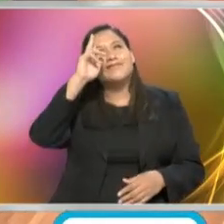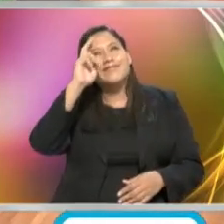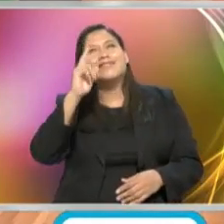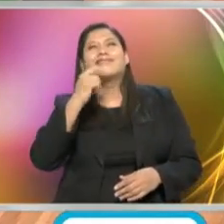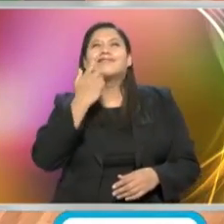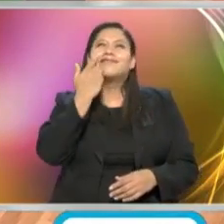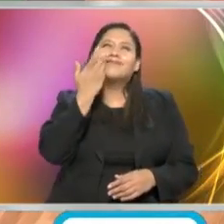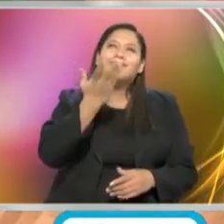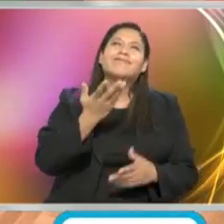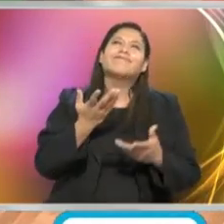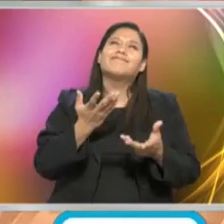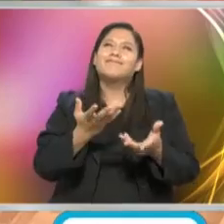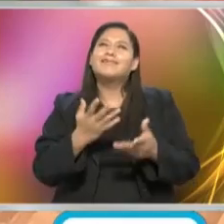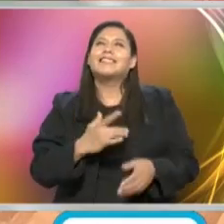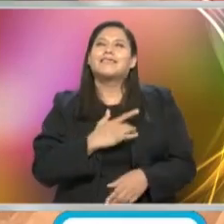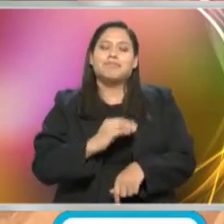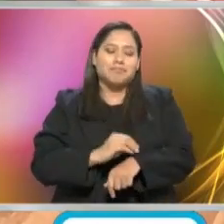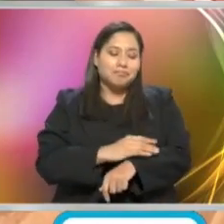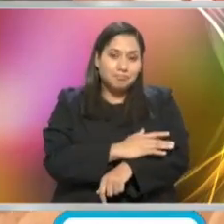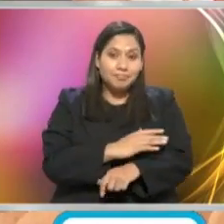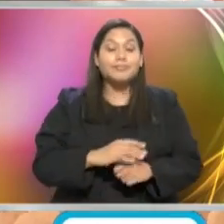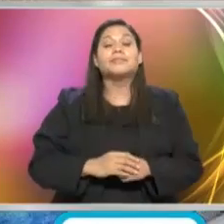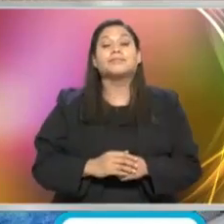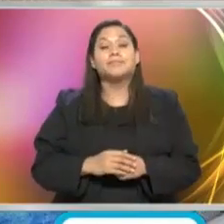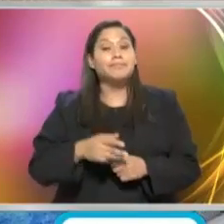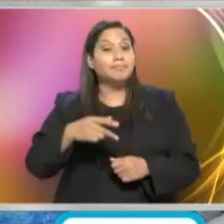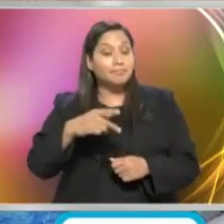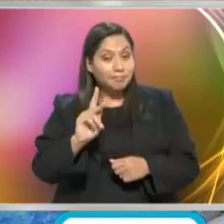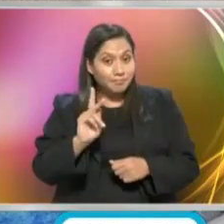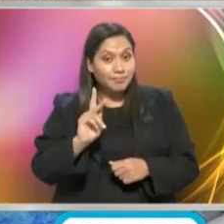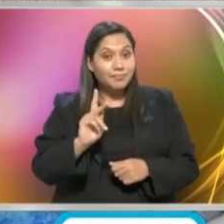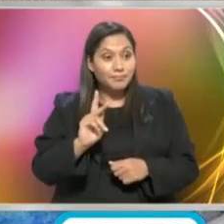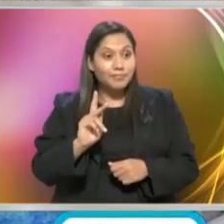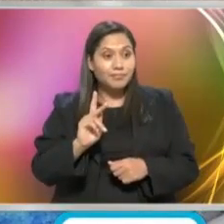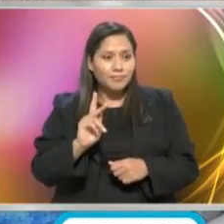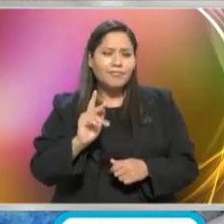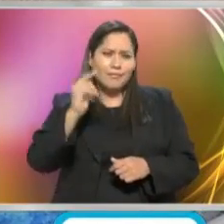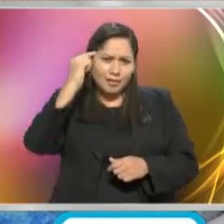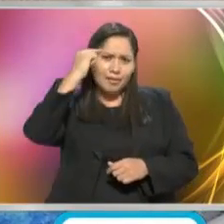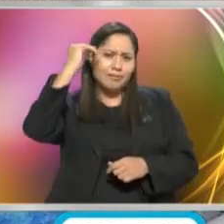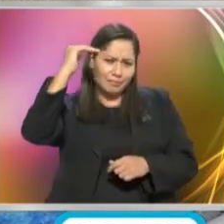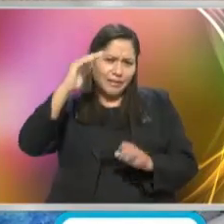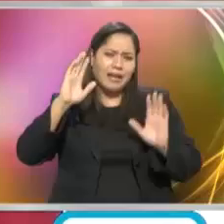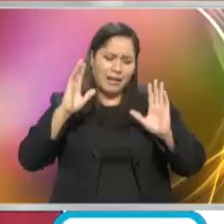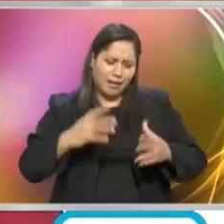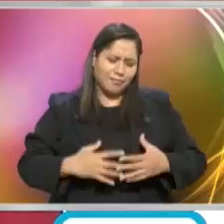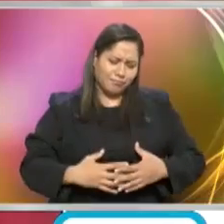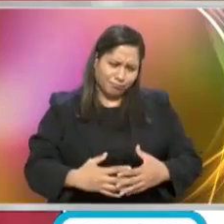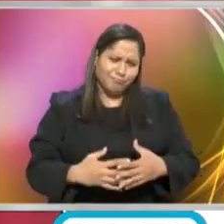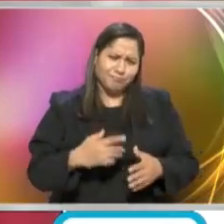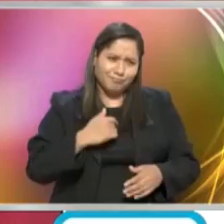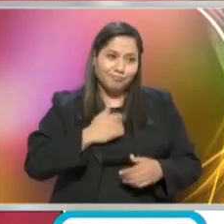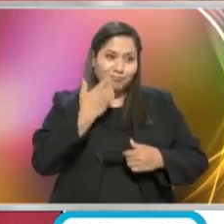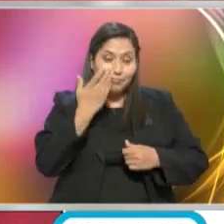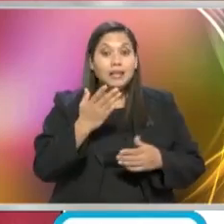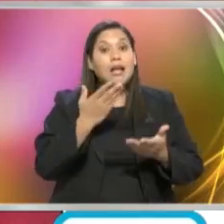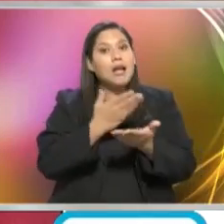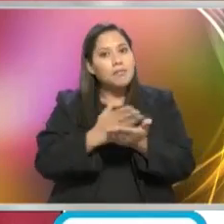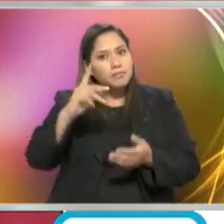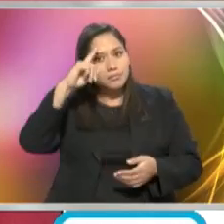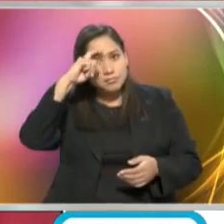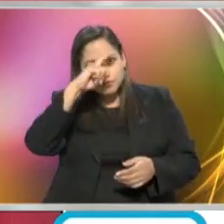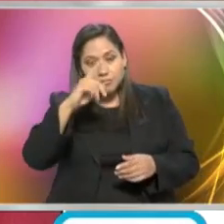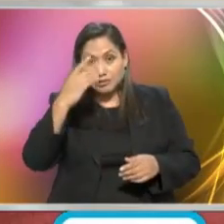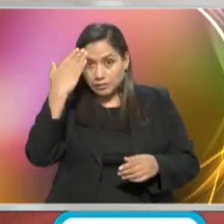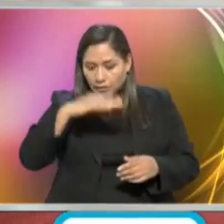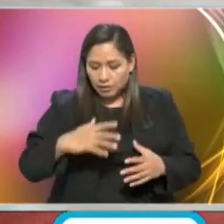ilusión, nos da como mucha emoción, pero cuando estamos en una etapa adecuada, como emocionalmente además adecuada. que es complicado, ¿no? Cuando